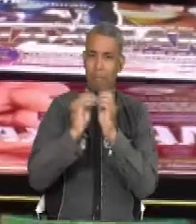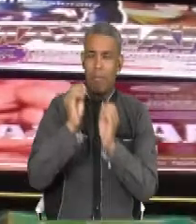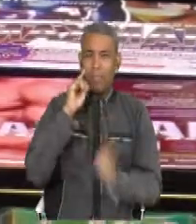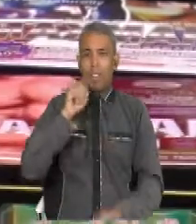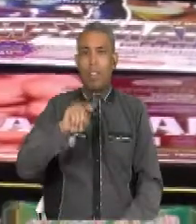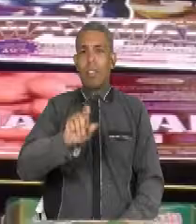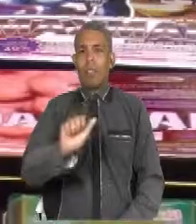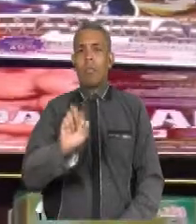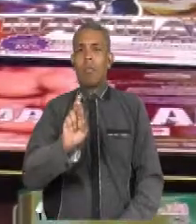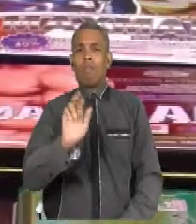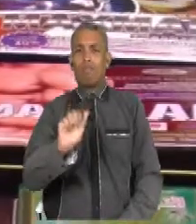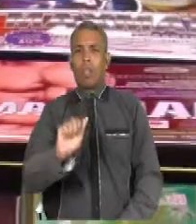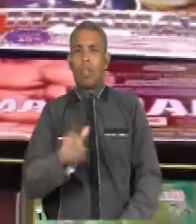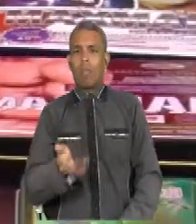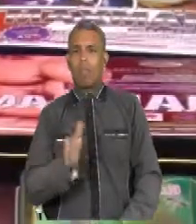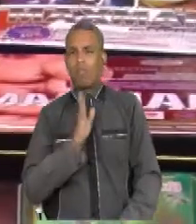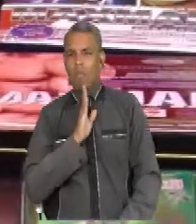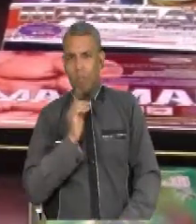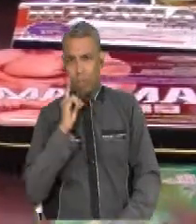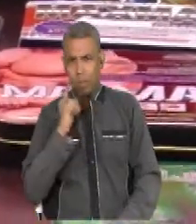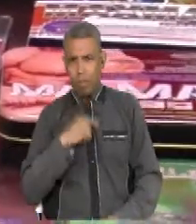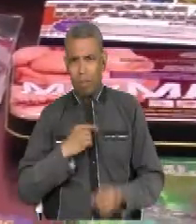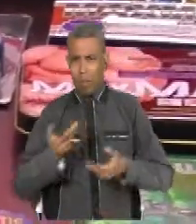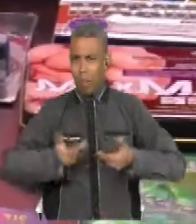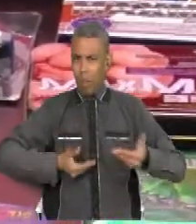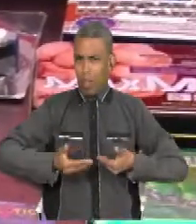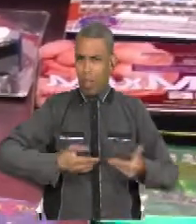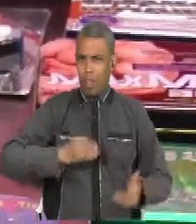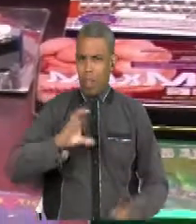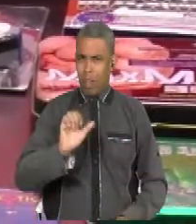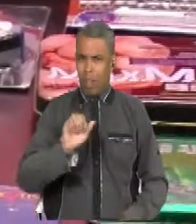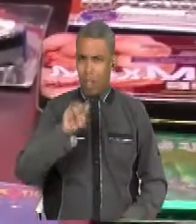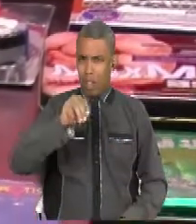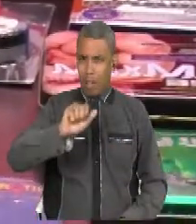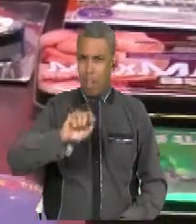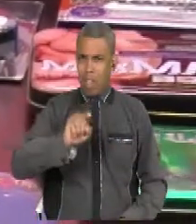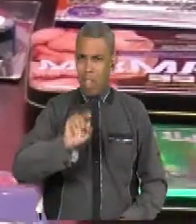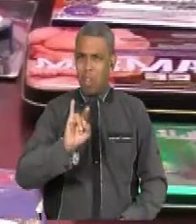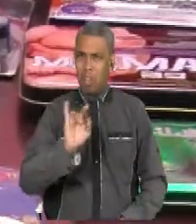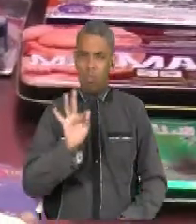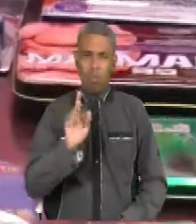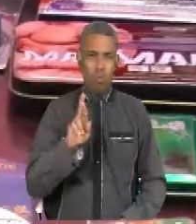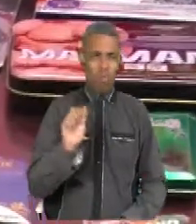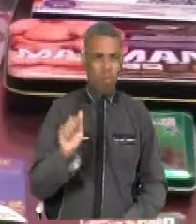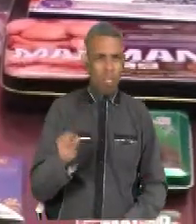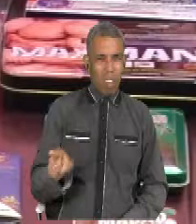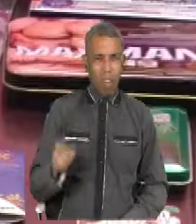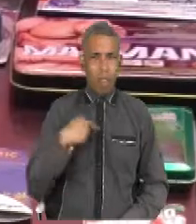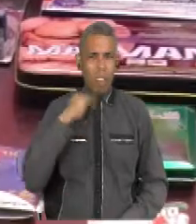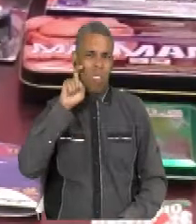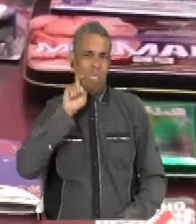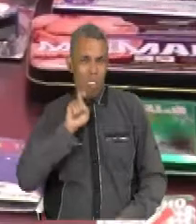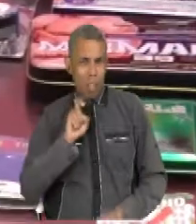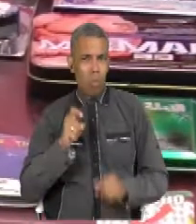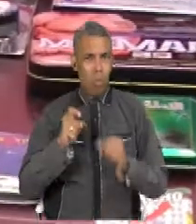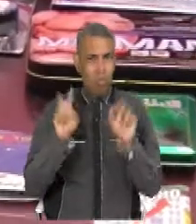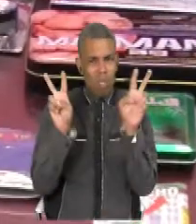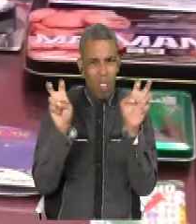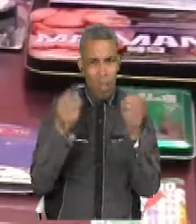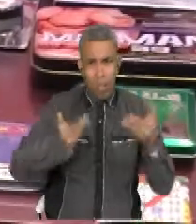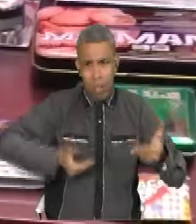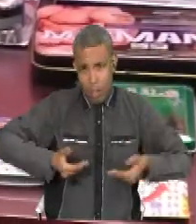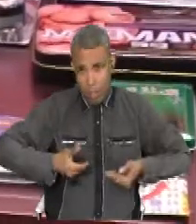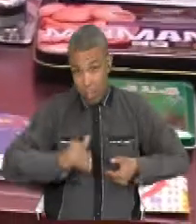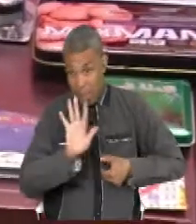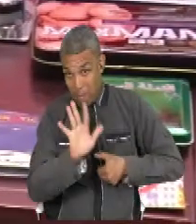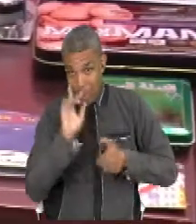la propietaria de Kama Sutra, tienda erótica en Barranca Bermeja, y les vamos a estar hablando sobre unos truquitos y unas cositas que tenemos